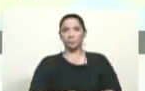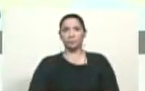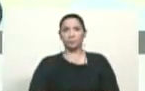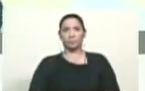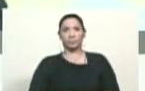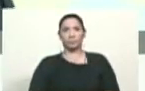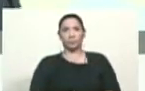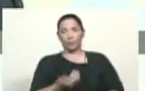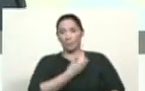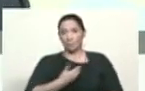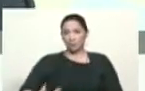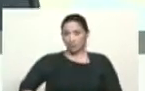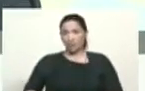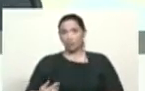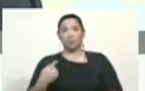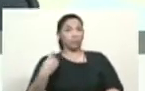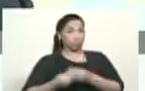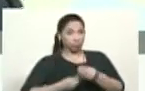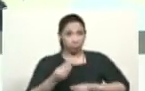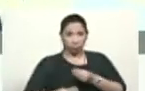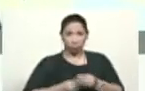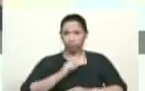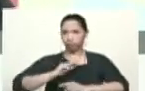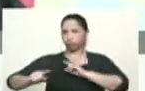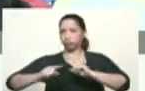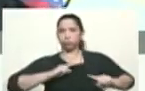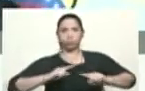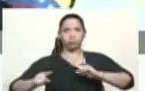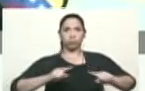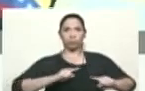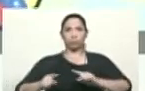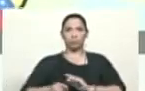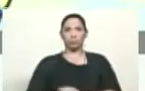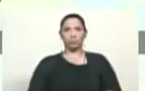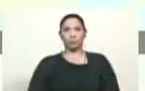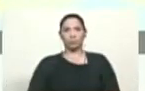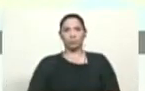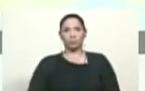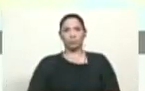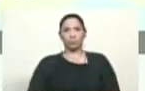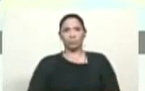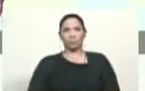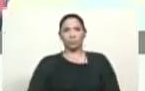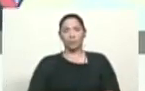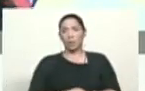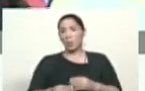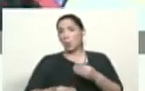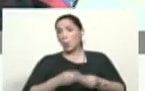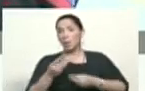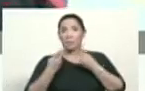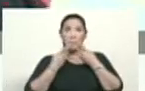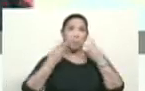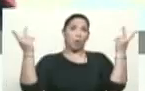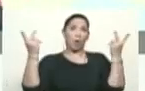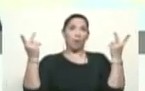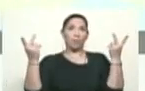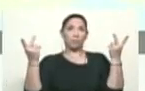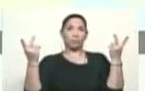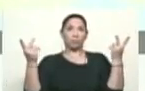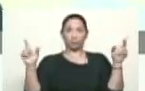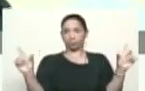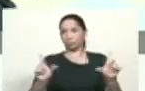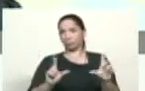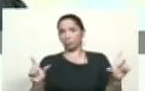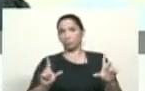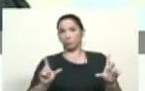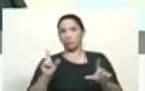presidente y es lo que se hace. Le dictan las órdenes. No, lo hacen abiertamente en los medios de